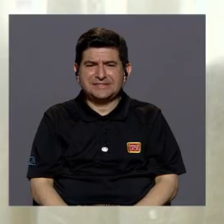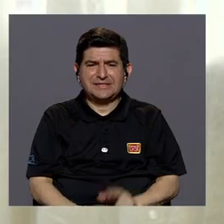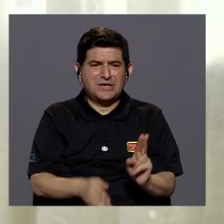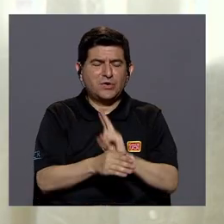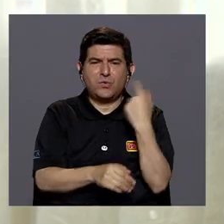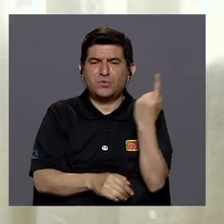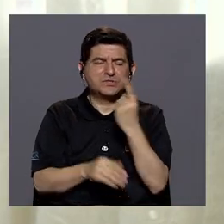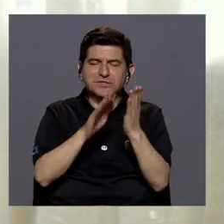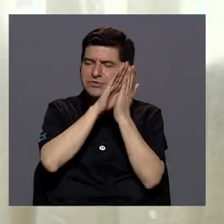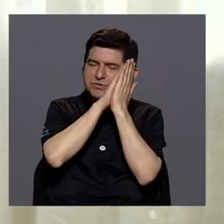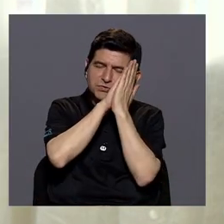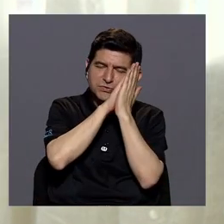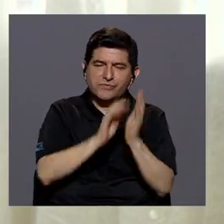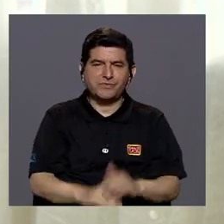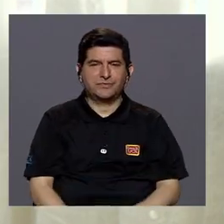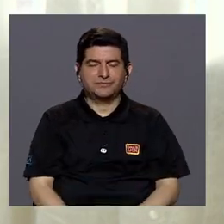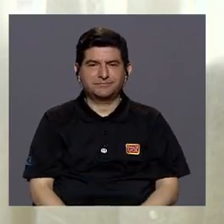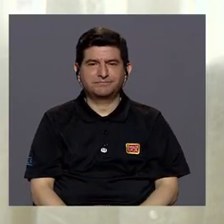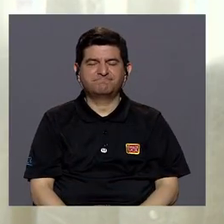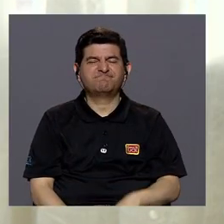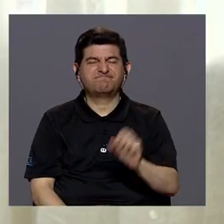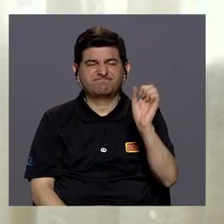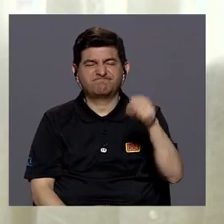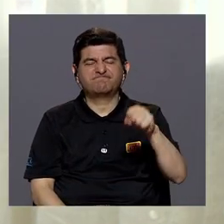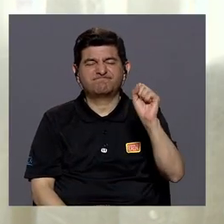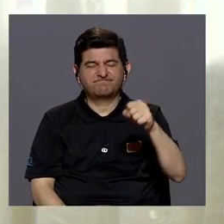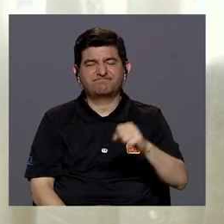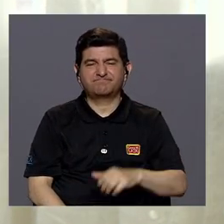dormir. Sí, es de allá, ya anda allá.